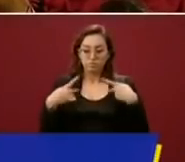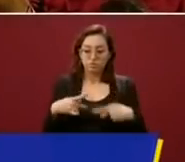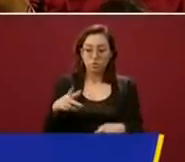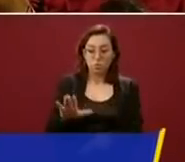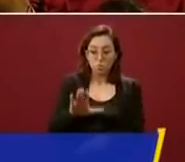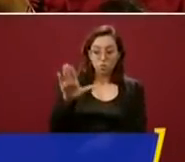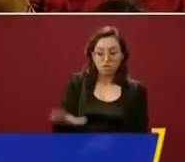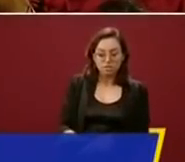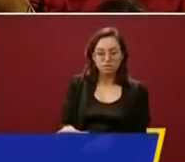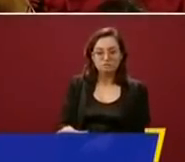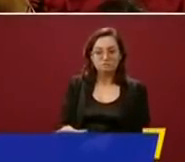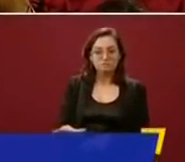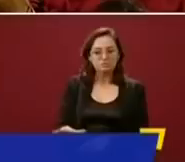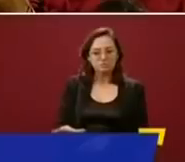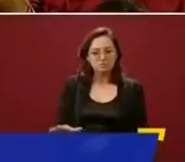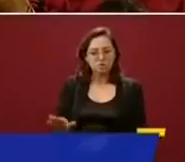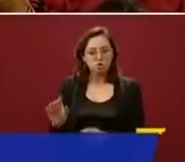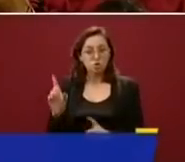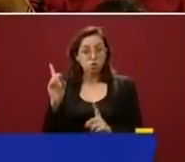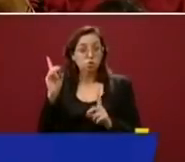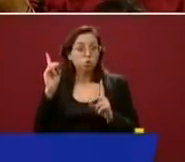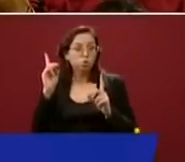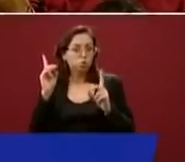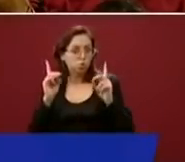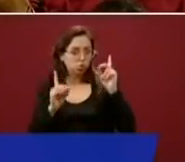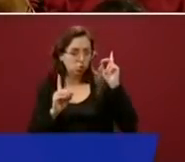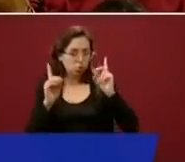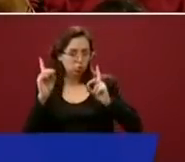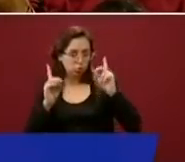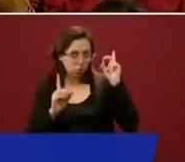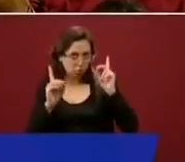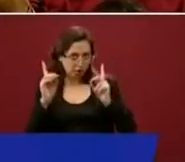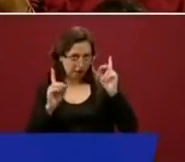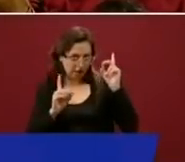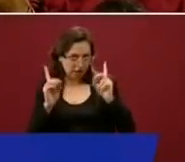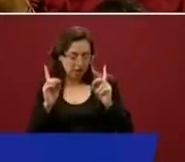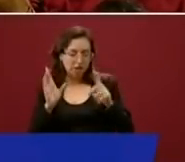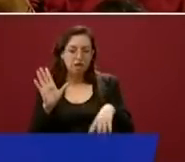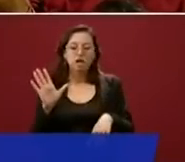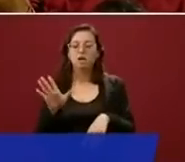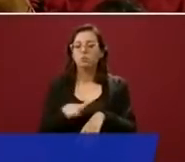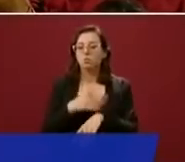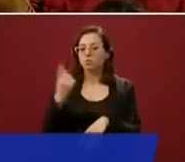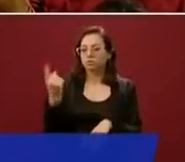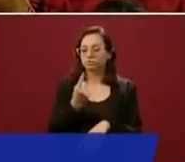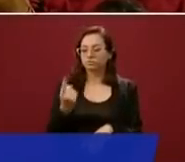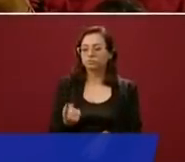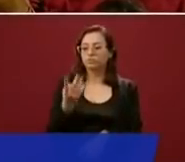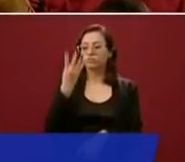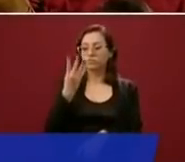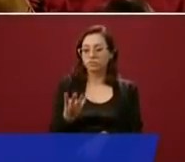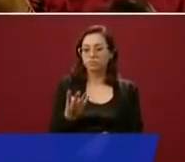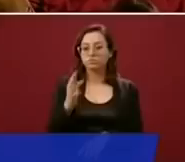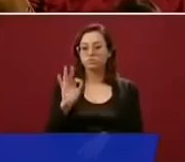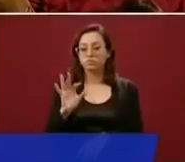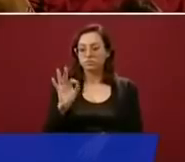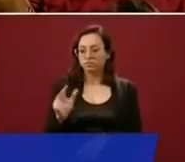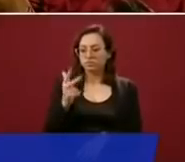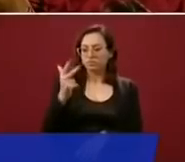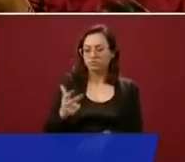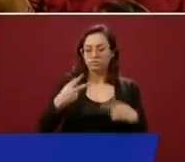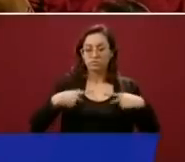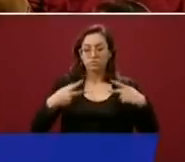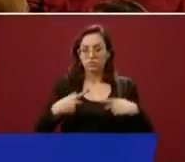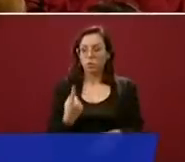sospechoso, es decir, de este grupo de 448 personas que están esperando un resultado, hubo una